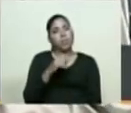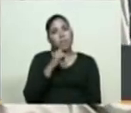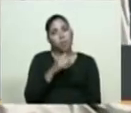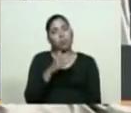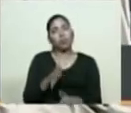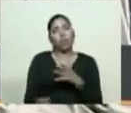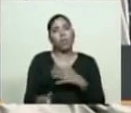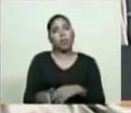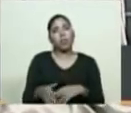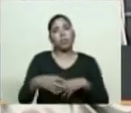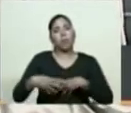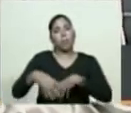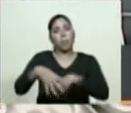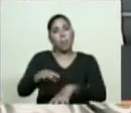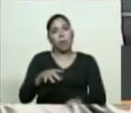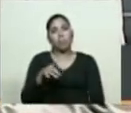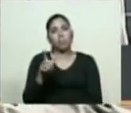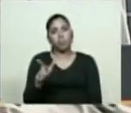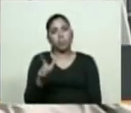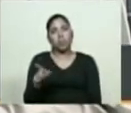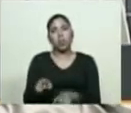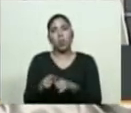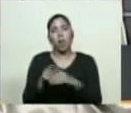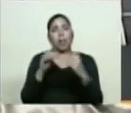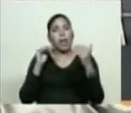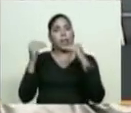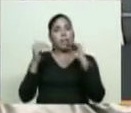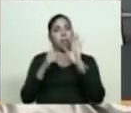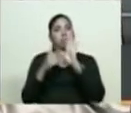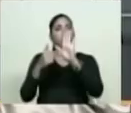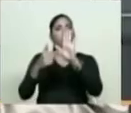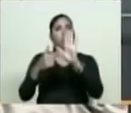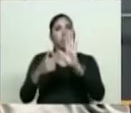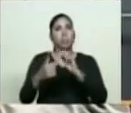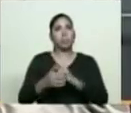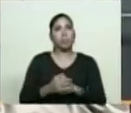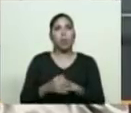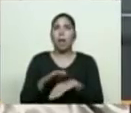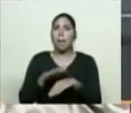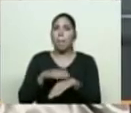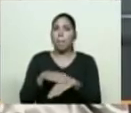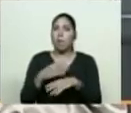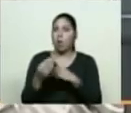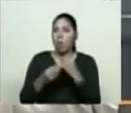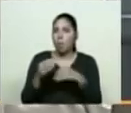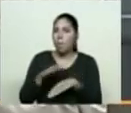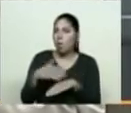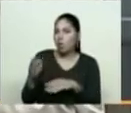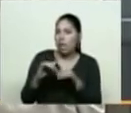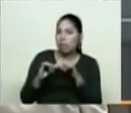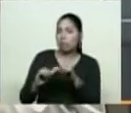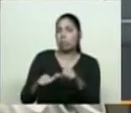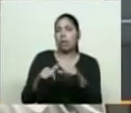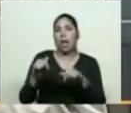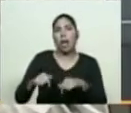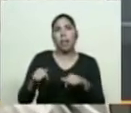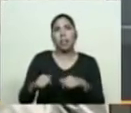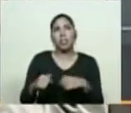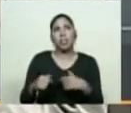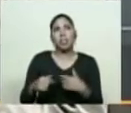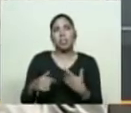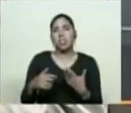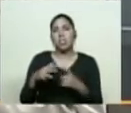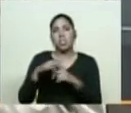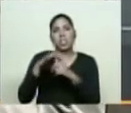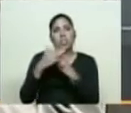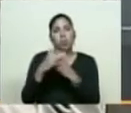del Partido Socialista Unido de Venezuela fue un ejemplo de moral. ¿Cómo y por qué se mantiene esa moral en un marco complejo